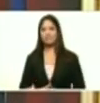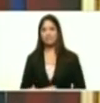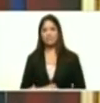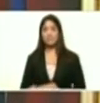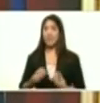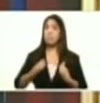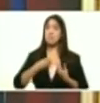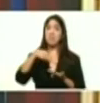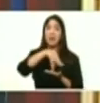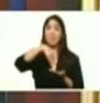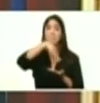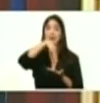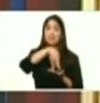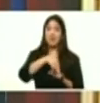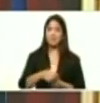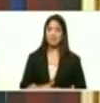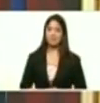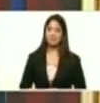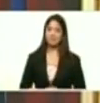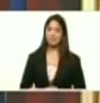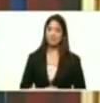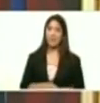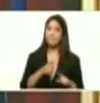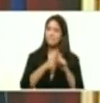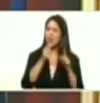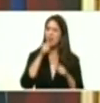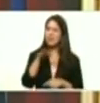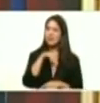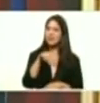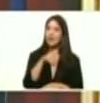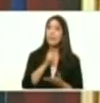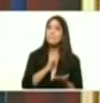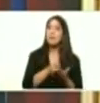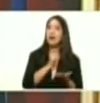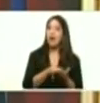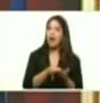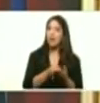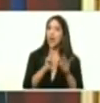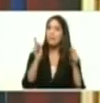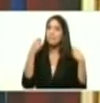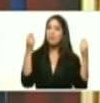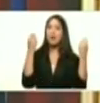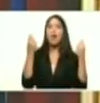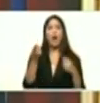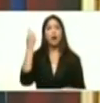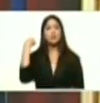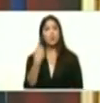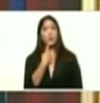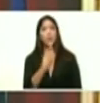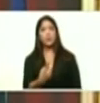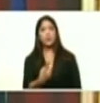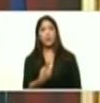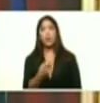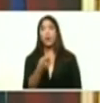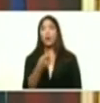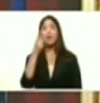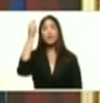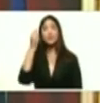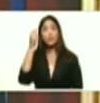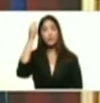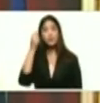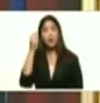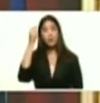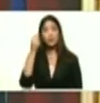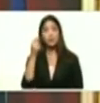en Miami esos criminales y son de la derecha y financiaron como dijo ayer correctamente el diputado